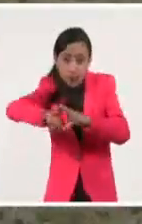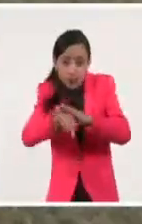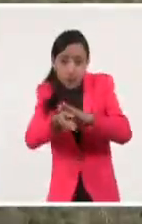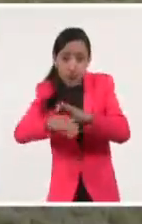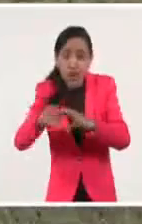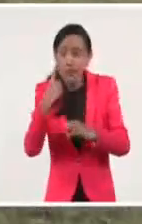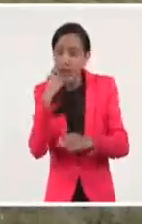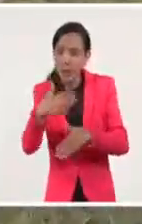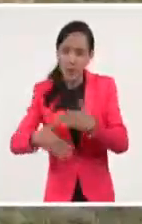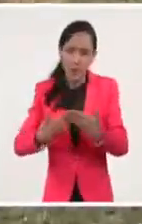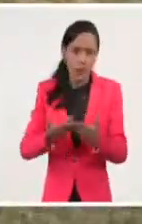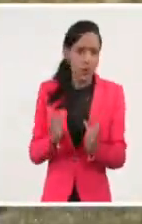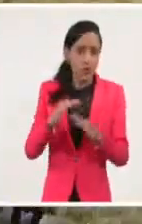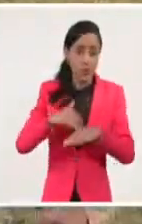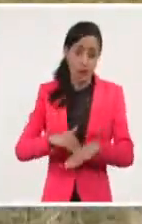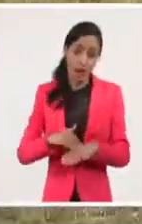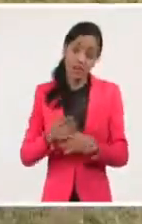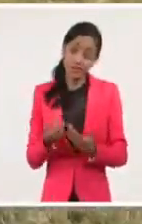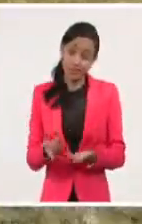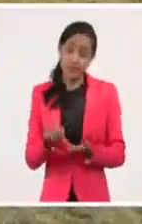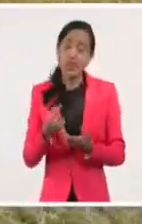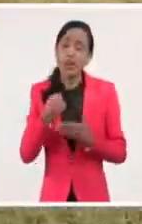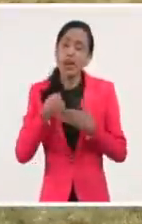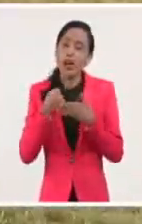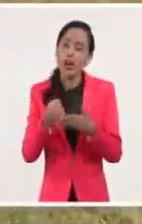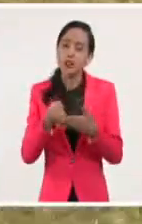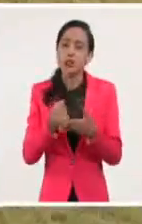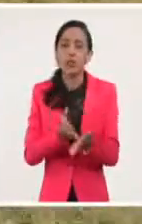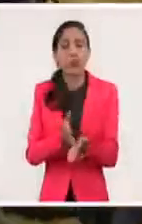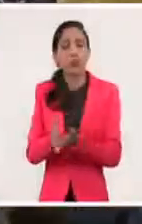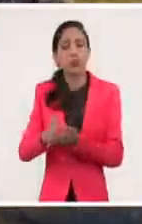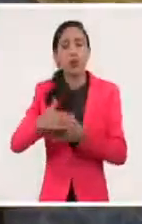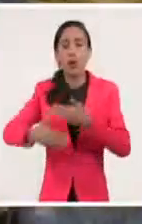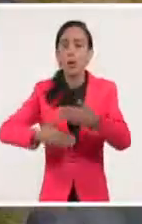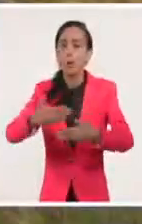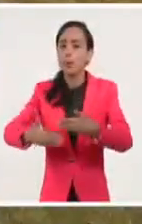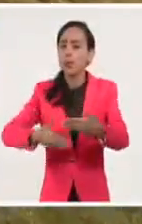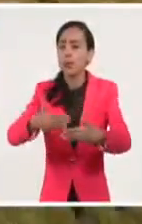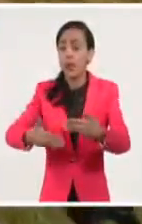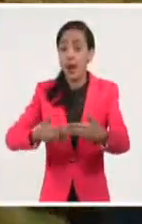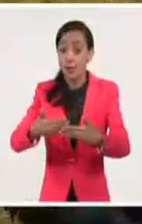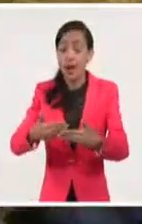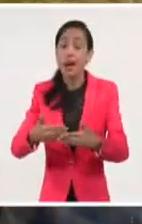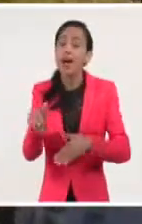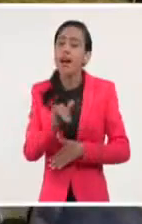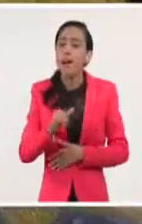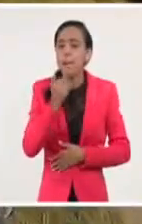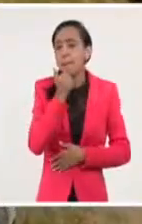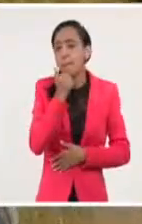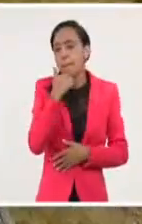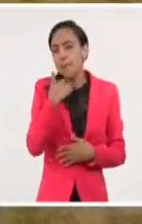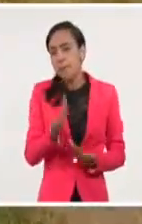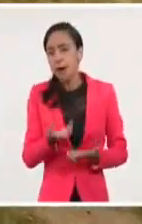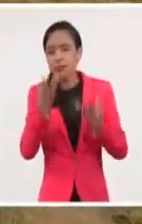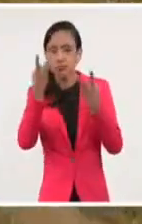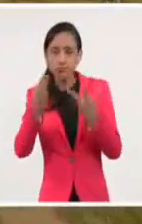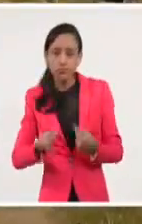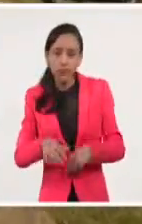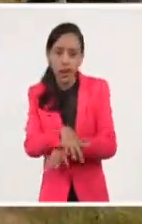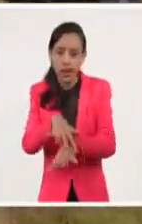al matadero. Así garantizan la continuidad del programa de cría que impulsan para incrementar la cantidad de